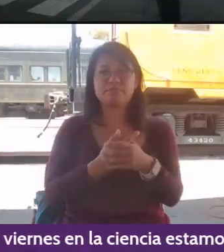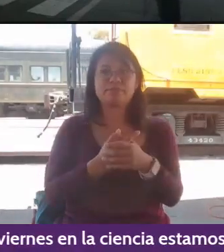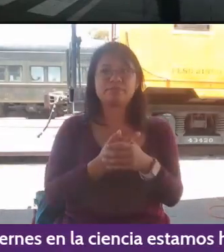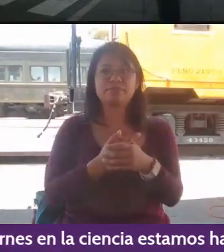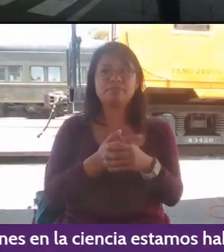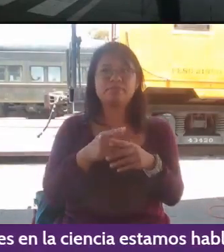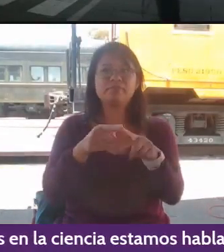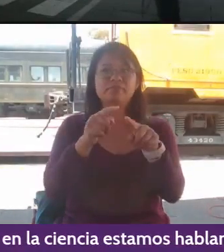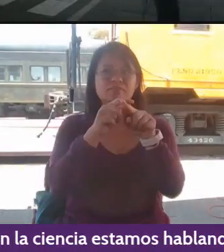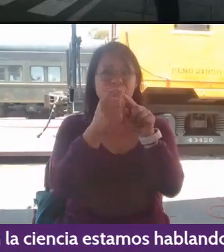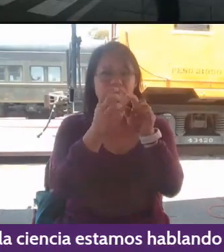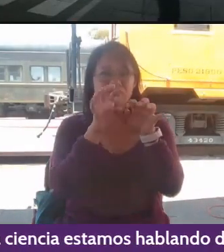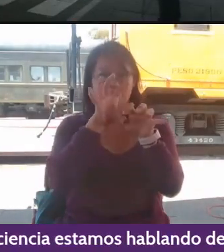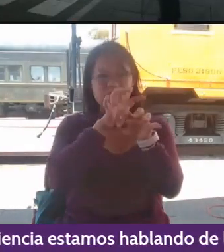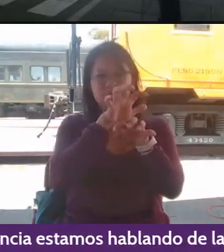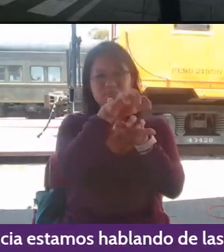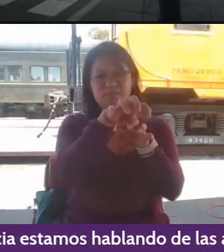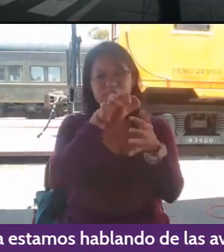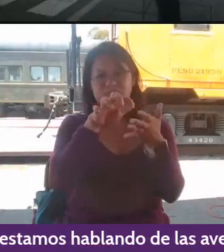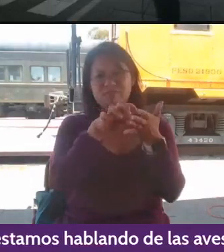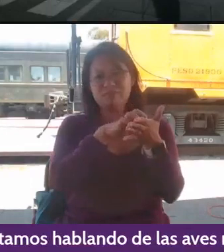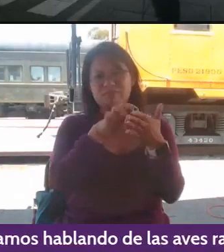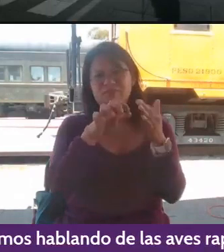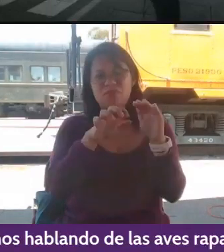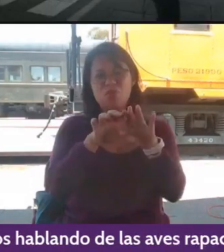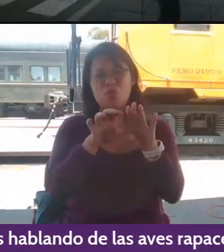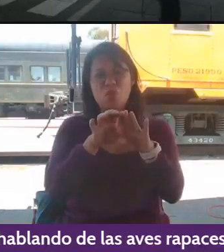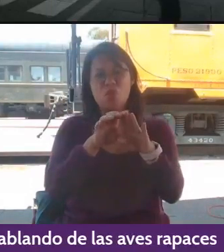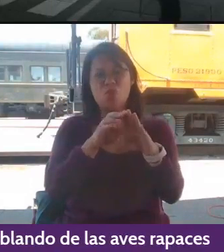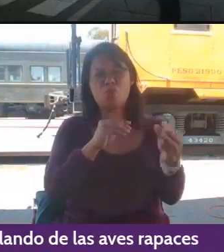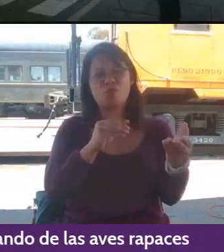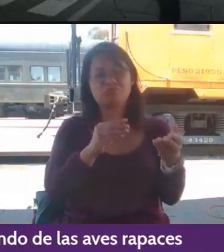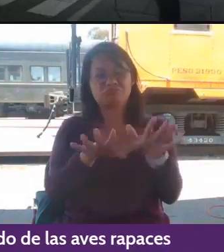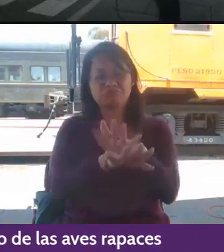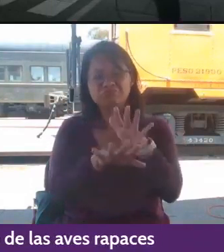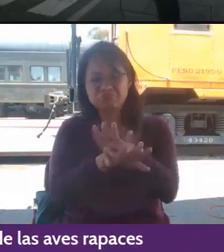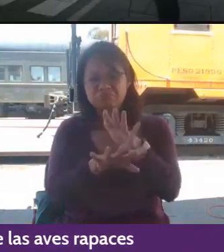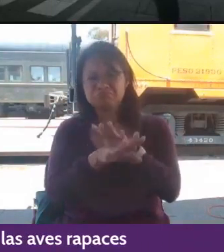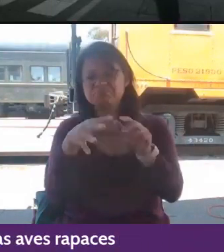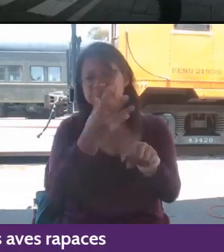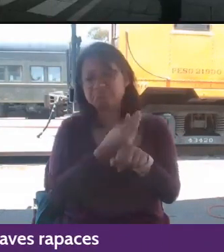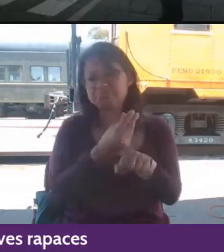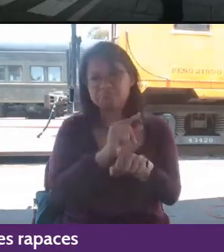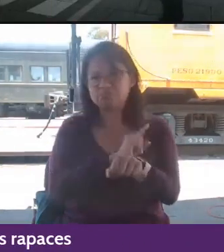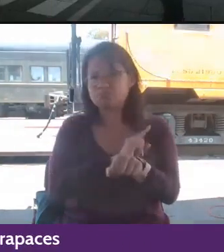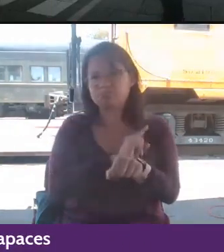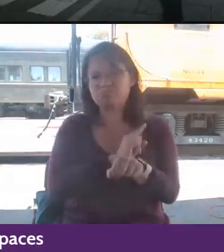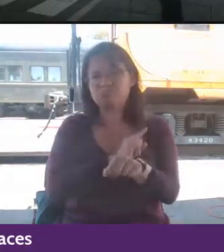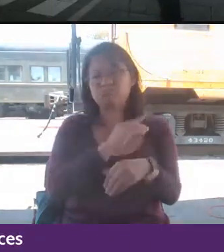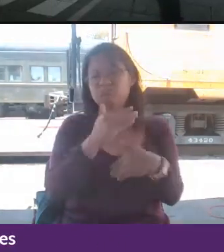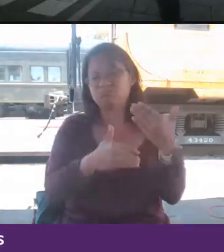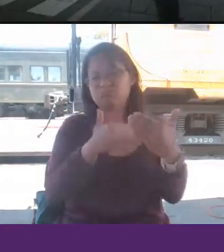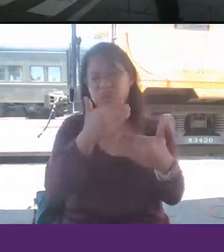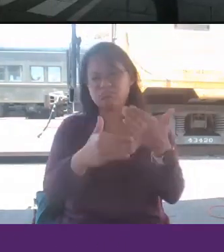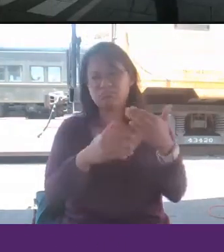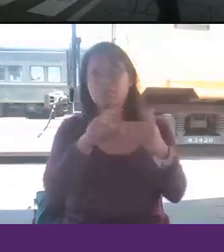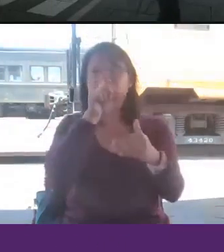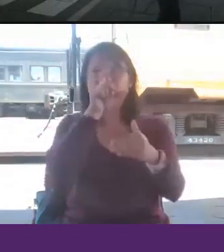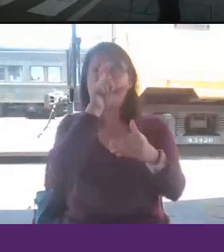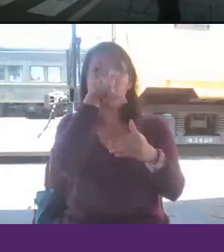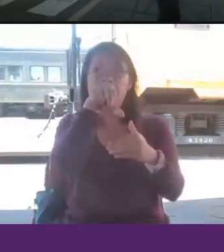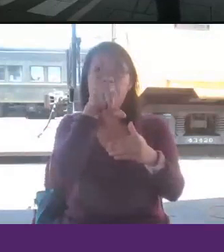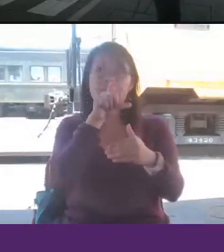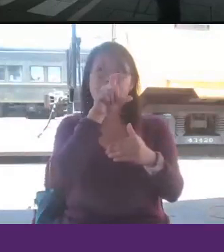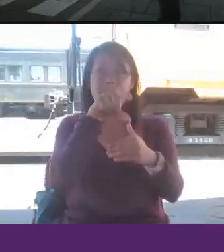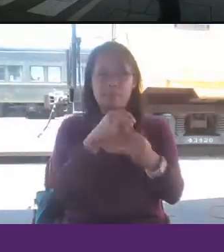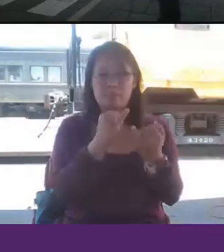van limando ellas mismas en su actividad cotidiana, entonces están en constante cambio. Y el pico, la cubierta queratinizada del pico, como con las garras y